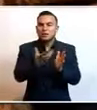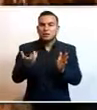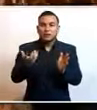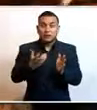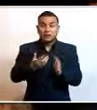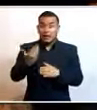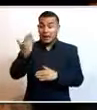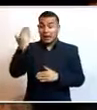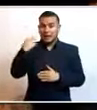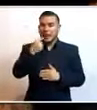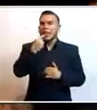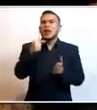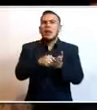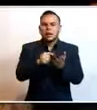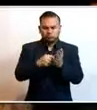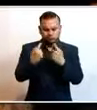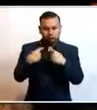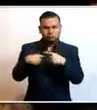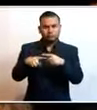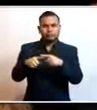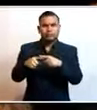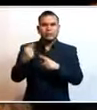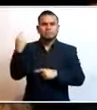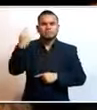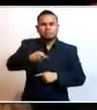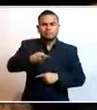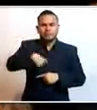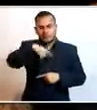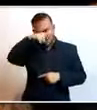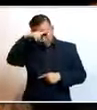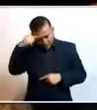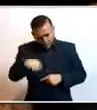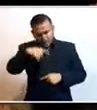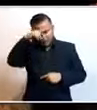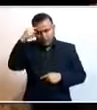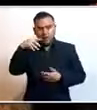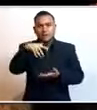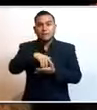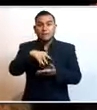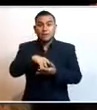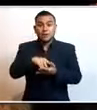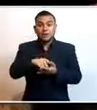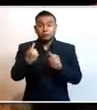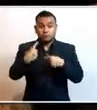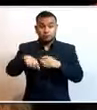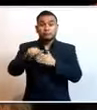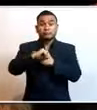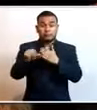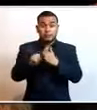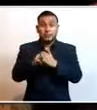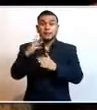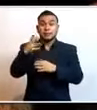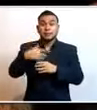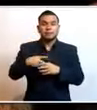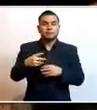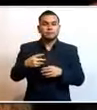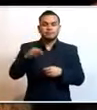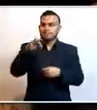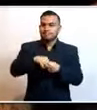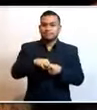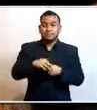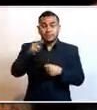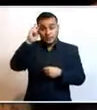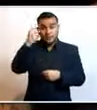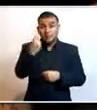denunciando lo que hicieron. Y nosotros vamos a seguir exigiendo que trabajen para el pueblo mientras todavía estén en la Asamblea Legislativa. Porque el dinero no